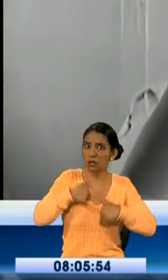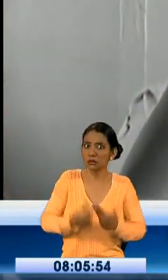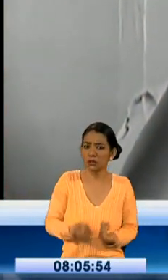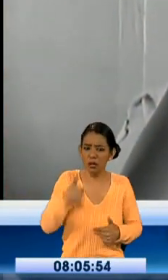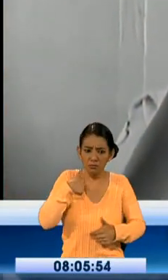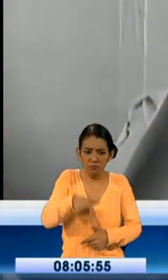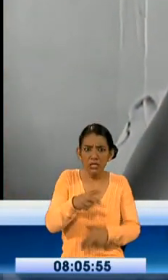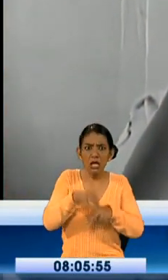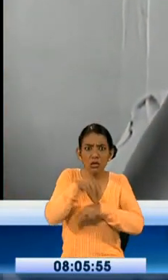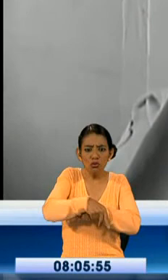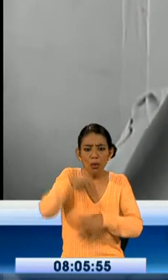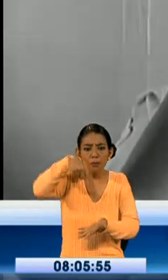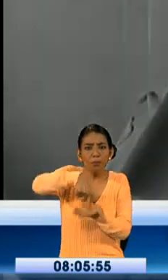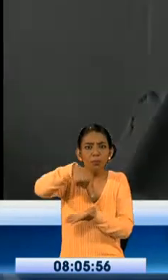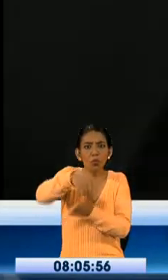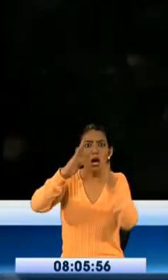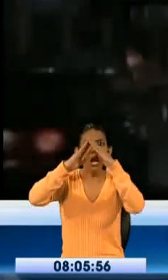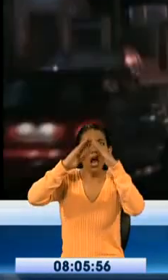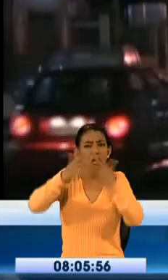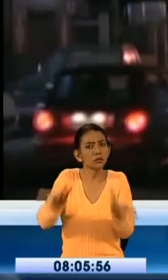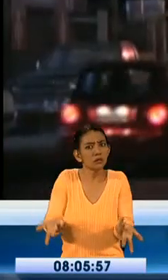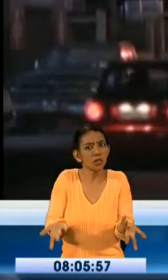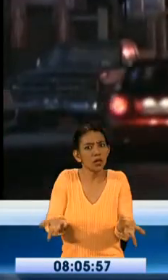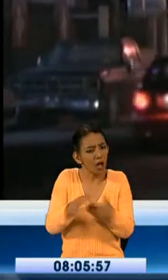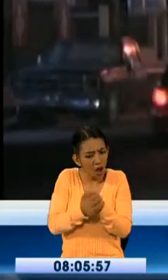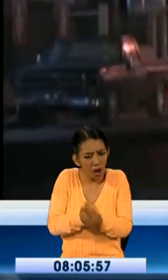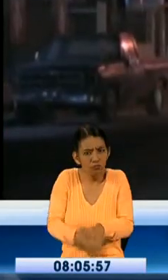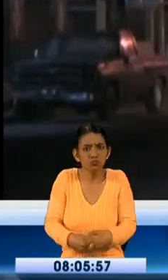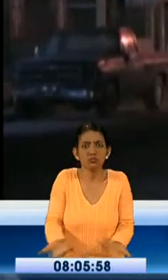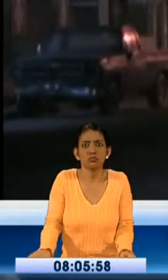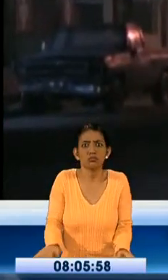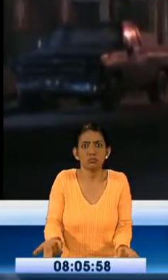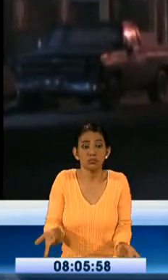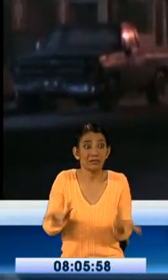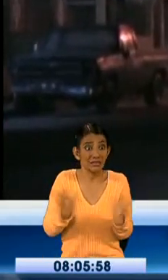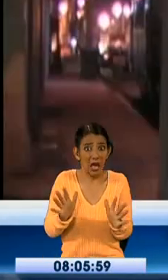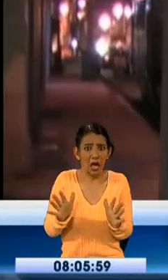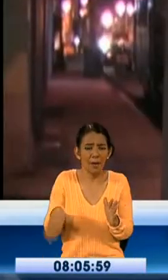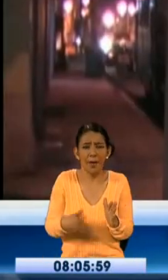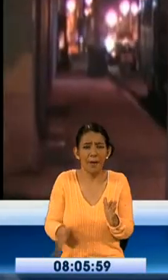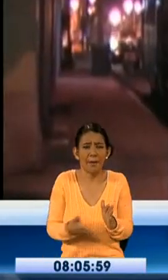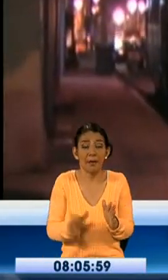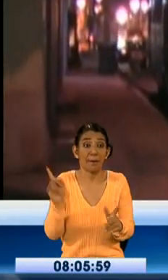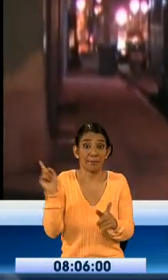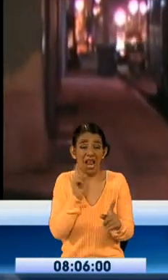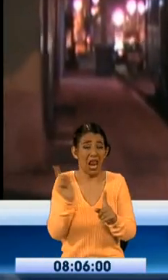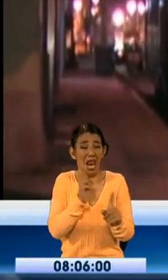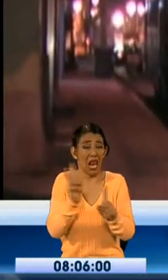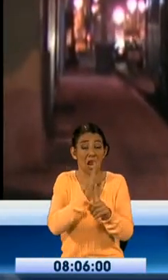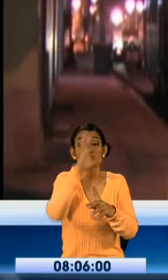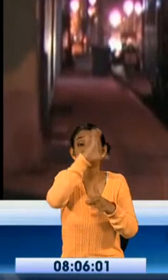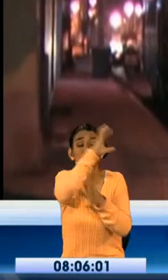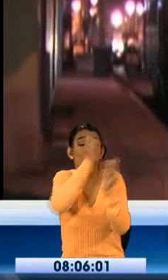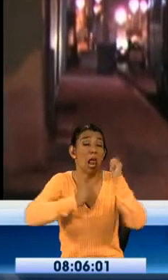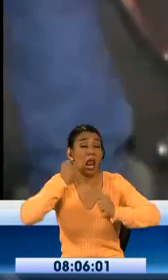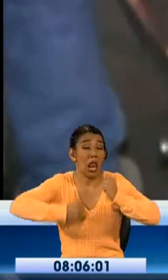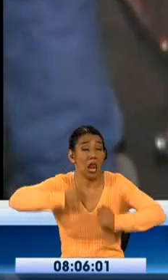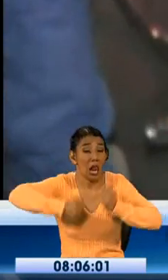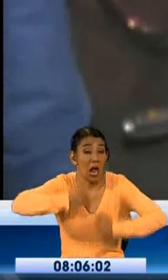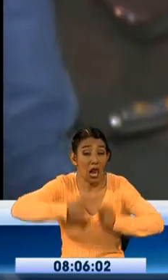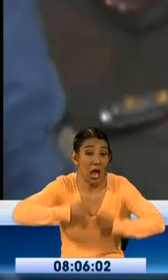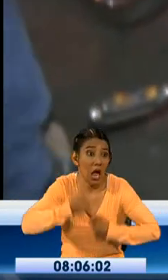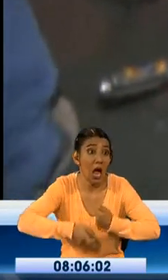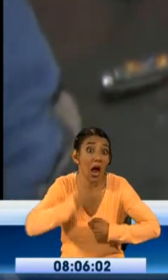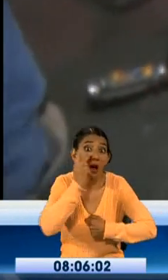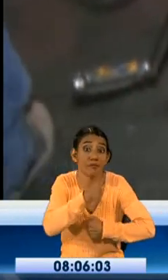aquí adentro, tan abusivo. Los perjudicados salieron a perseguir a los antisociales y en el trayecto se percataron